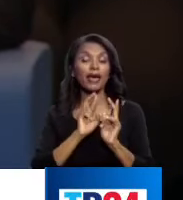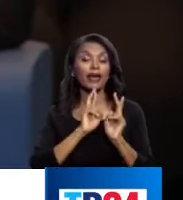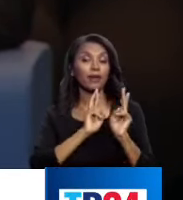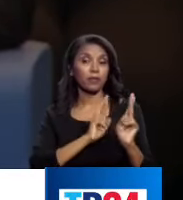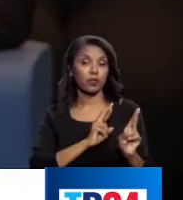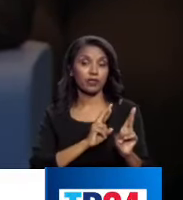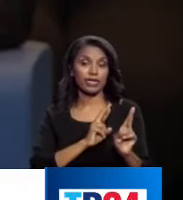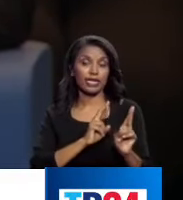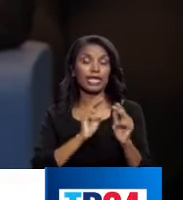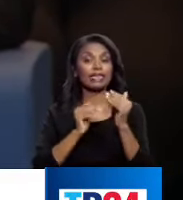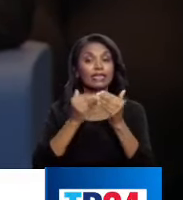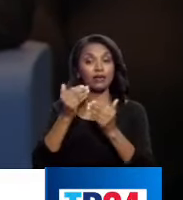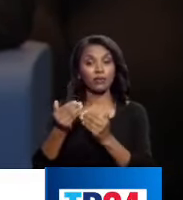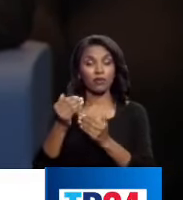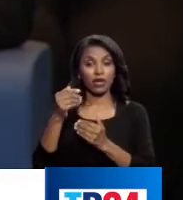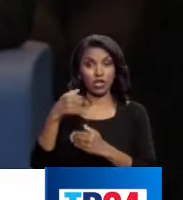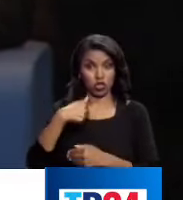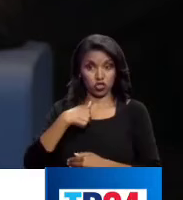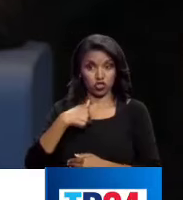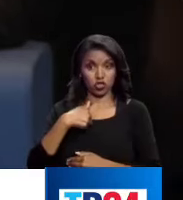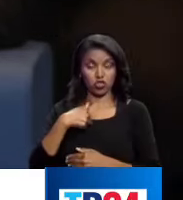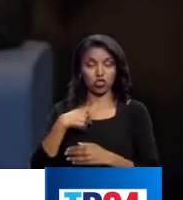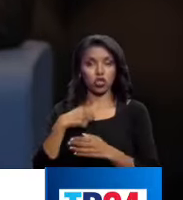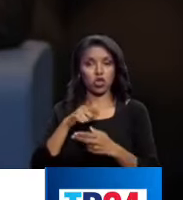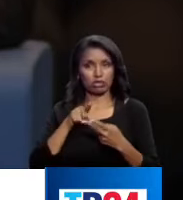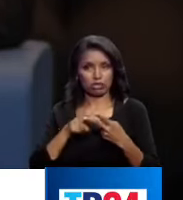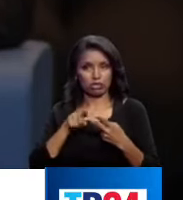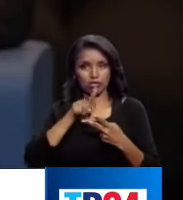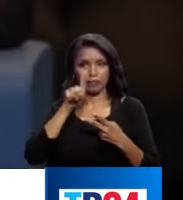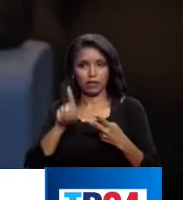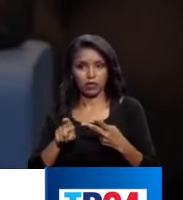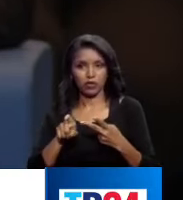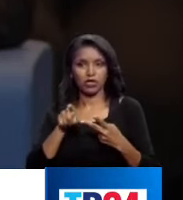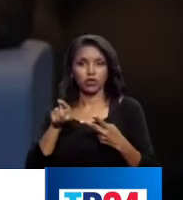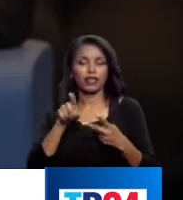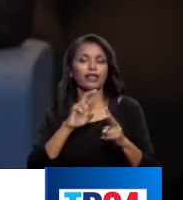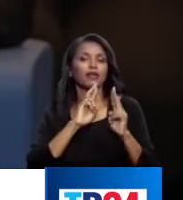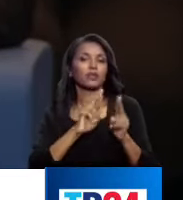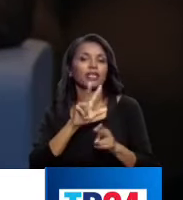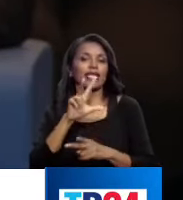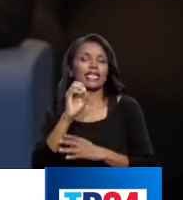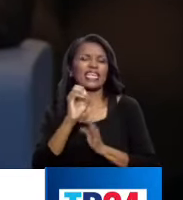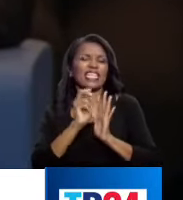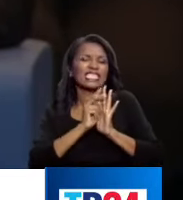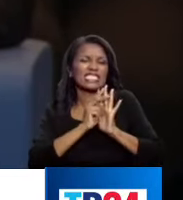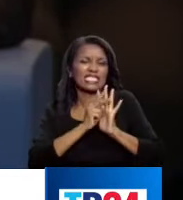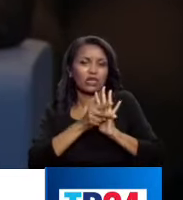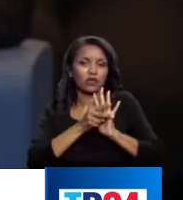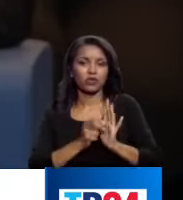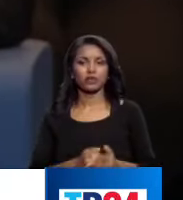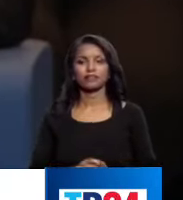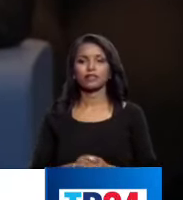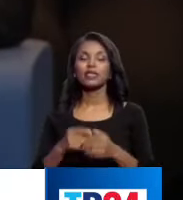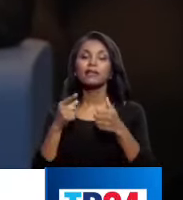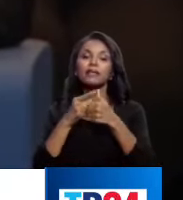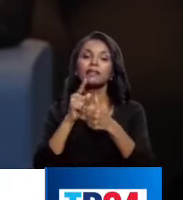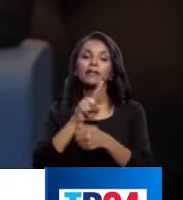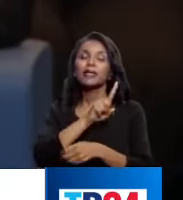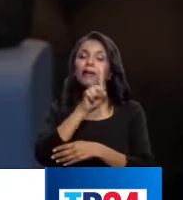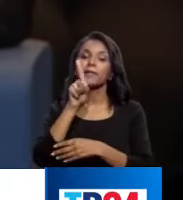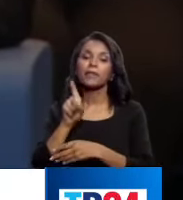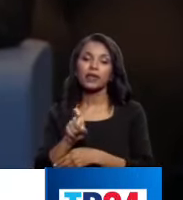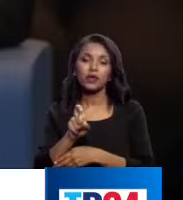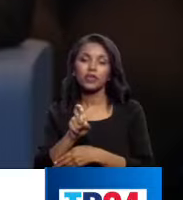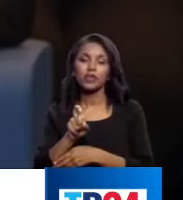responder su pregunta. Luego el moderador le hará una repregunta y contestará nuevamente en 30 segundos. La primera pregunta al